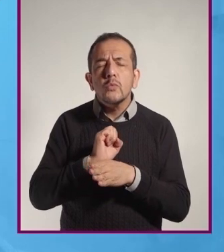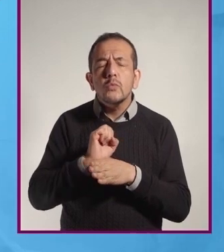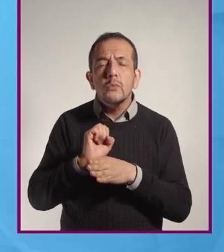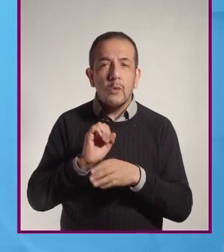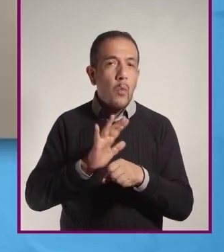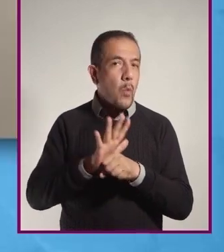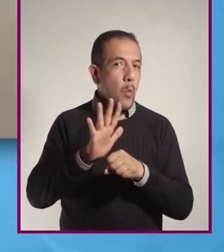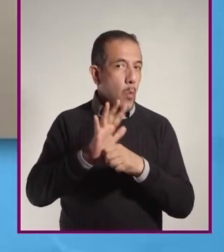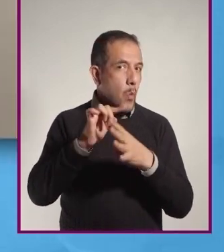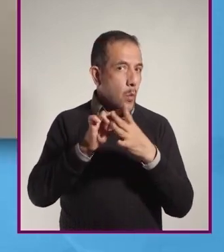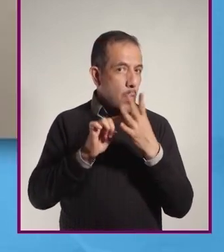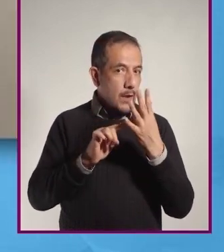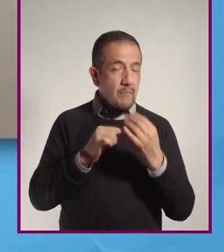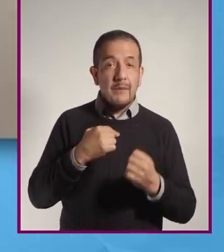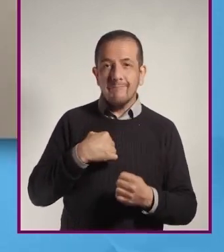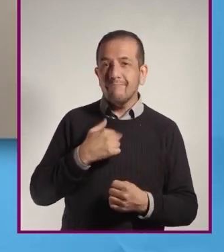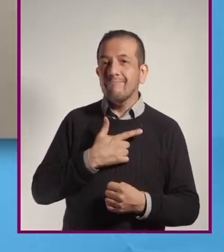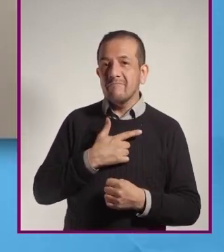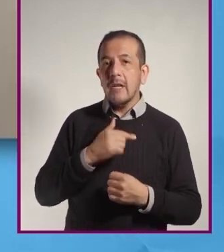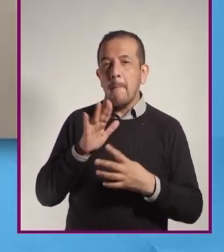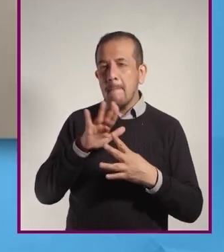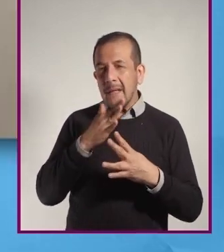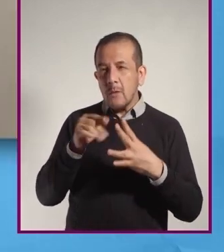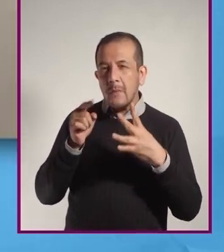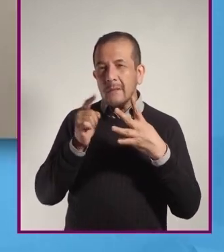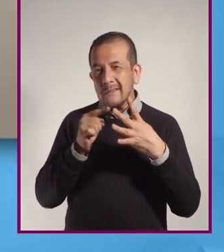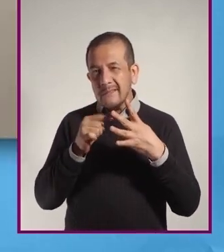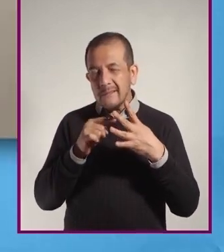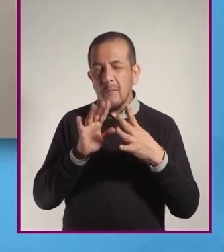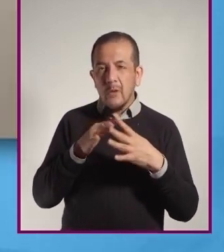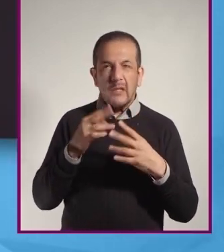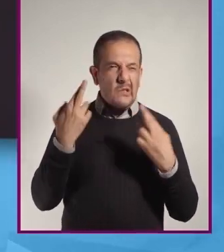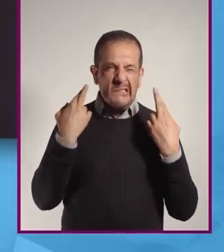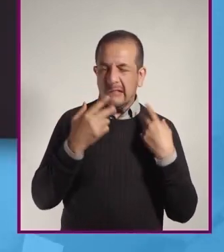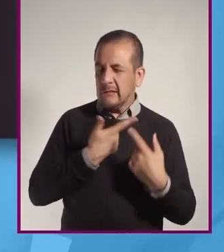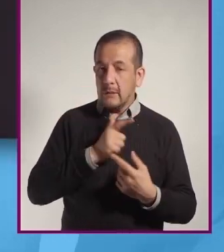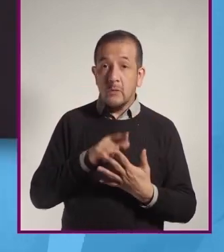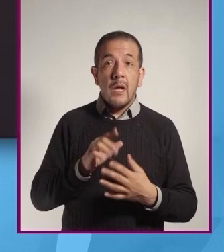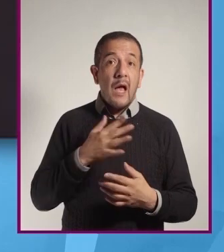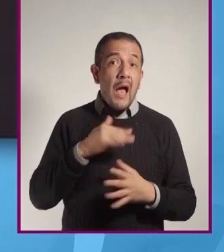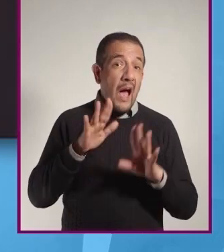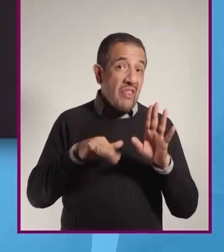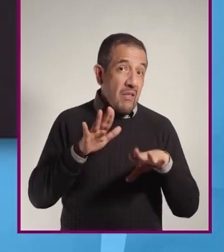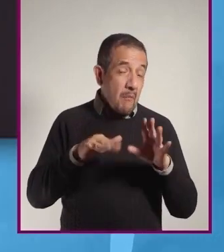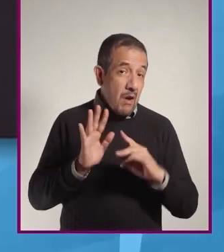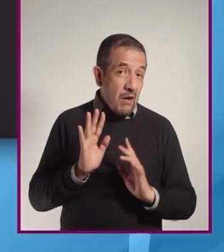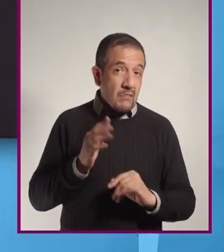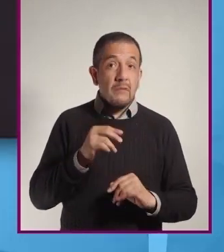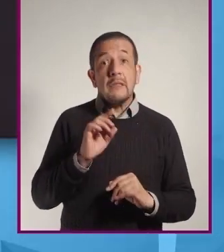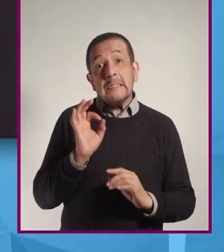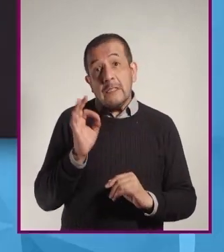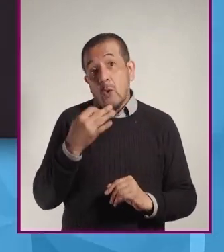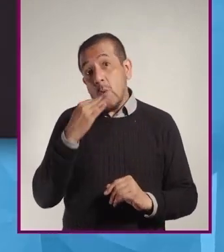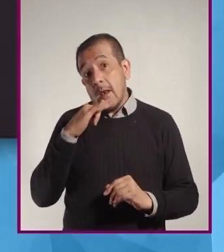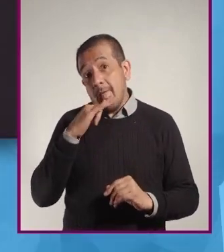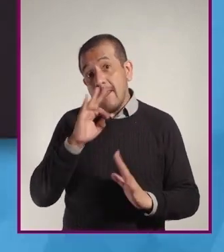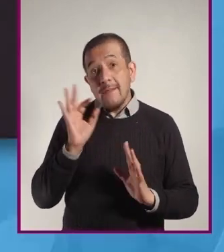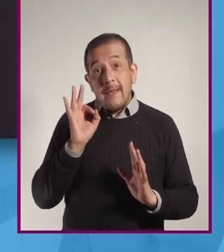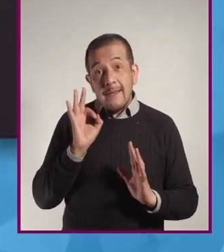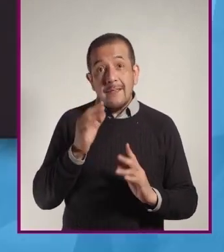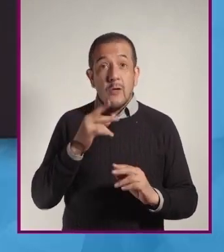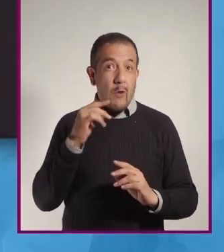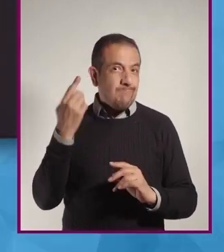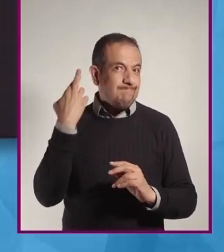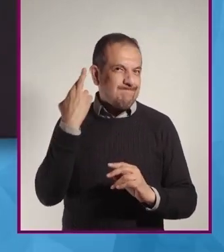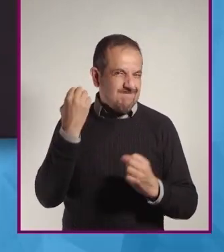bajo? Prefiero moderado porque no me gusta mucho el ruido. Depende de la ocasión, ya que si es en una fiesta lo